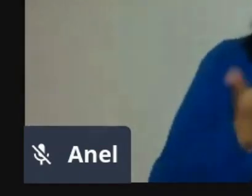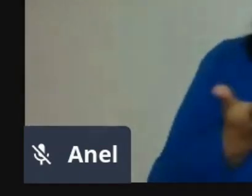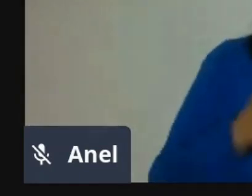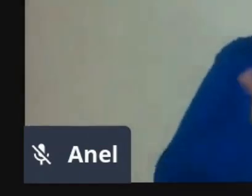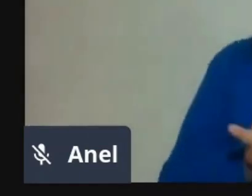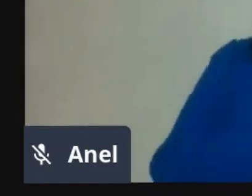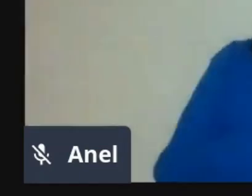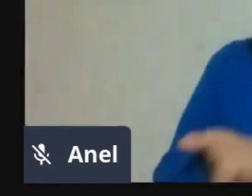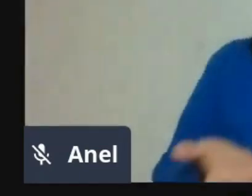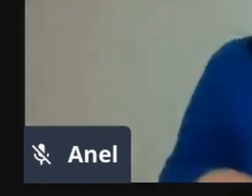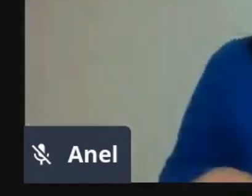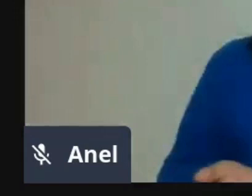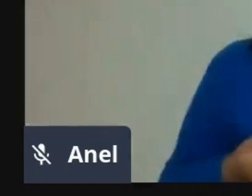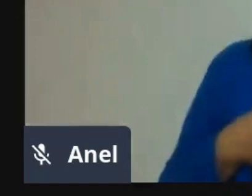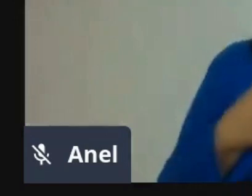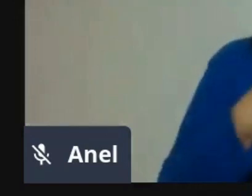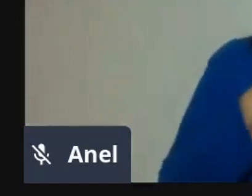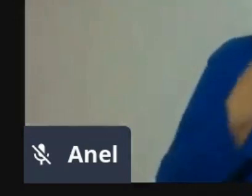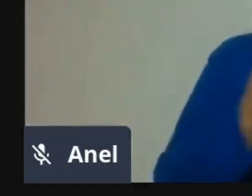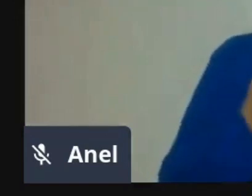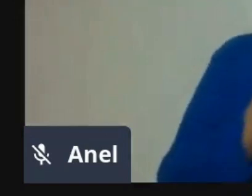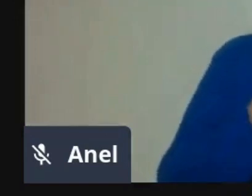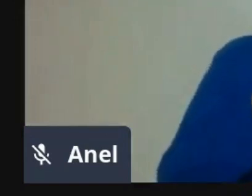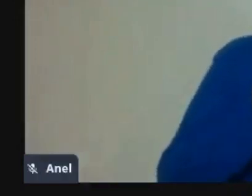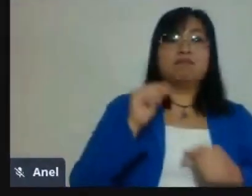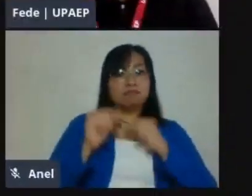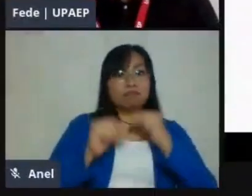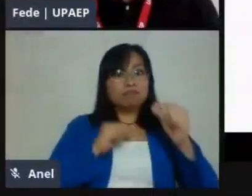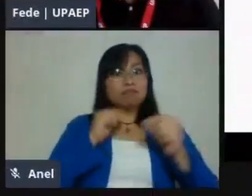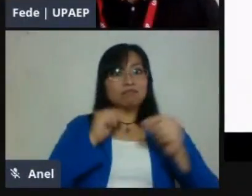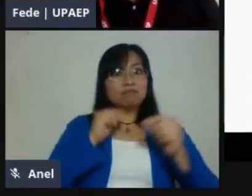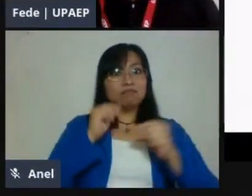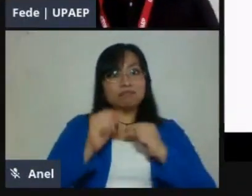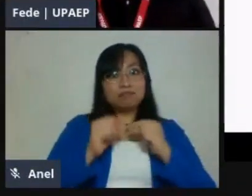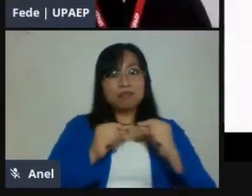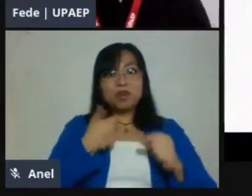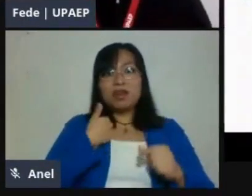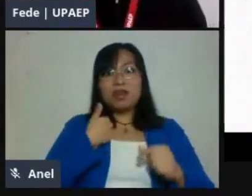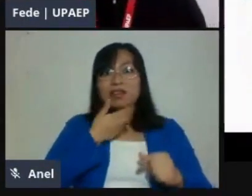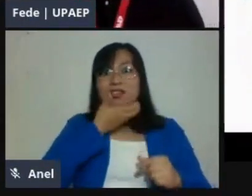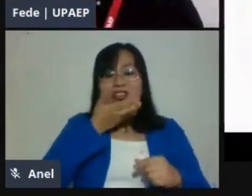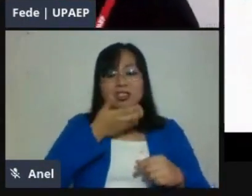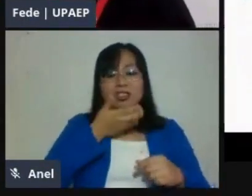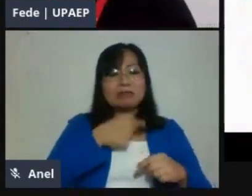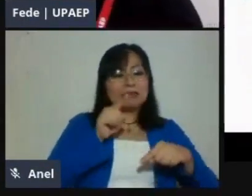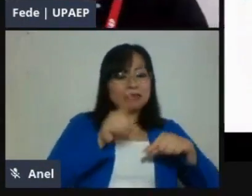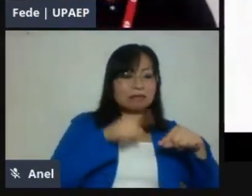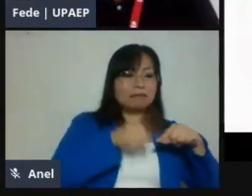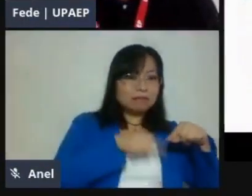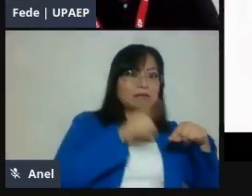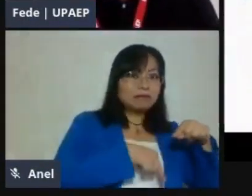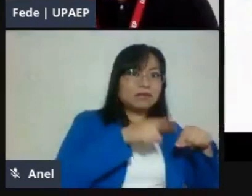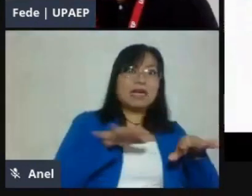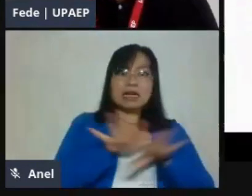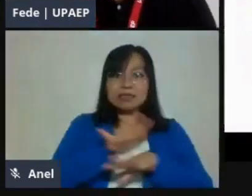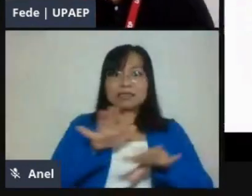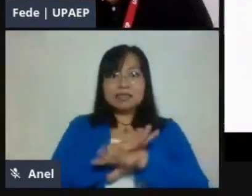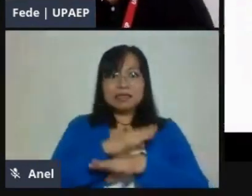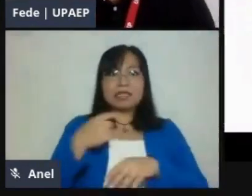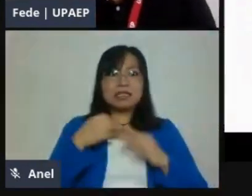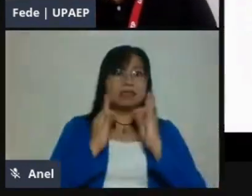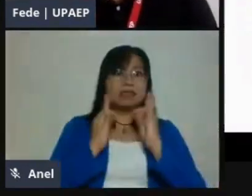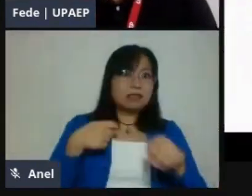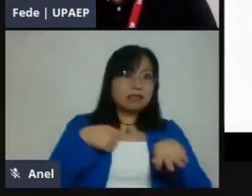a una modalidad a distancia. Y para eso... Completamente de acuerdo. Sí, la verdad es que es un tema